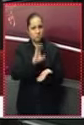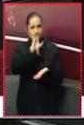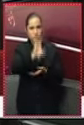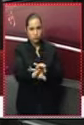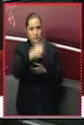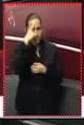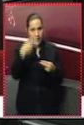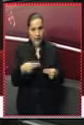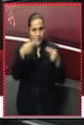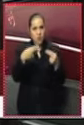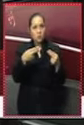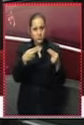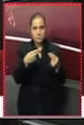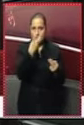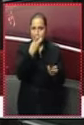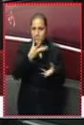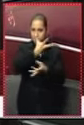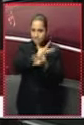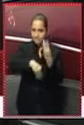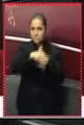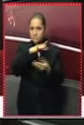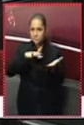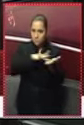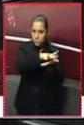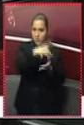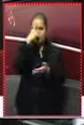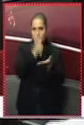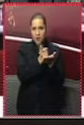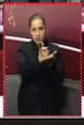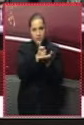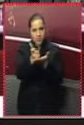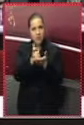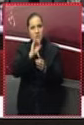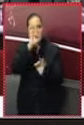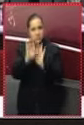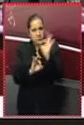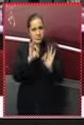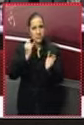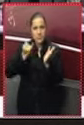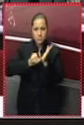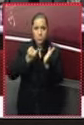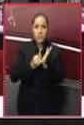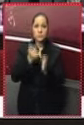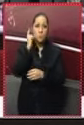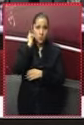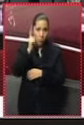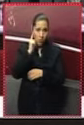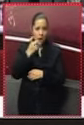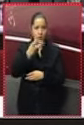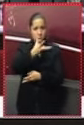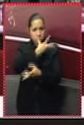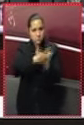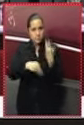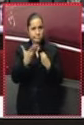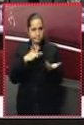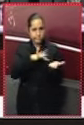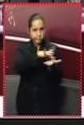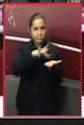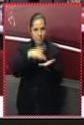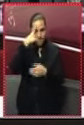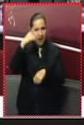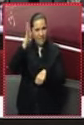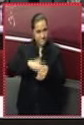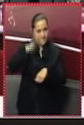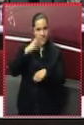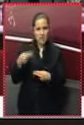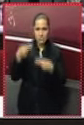marco tributario y con los estímulos provenientes y pertinentes podamos detonar que haya mayor inversión